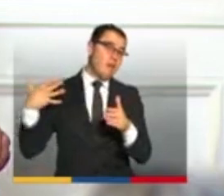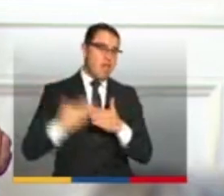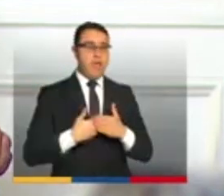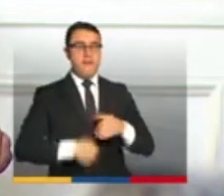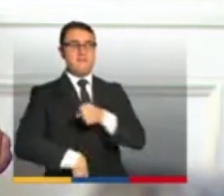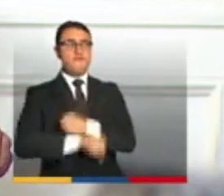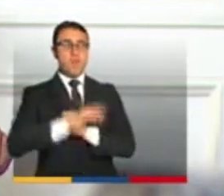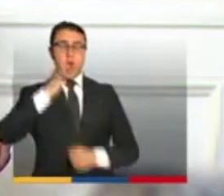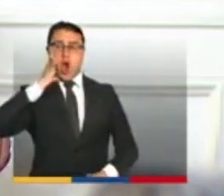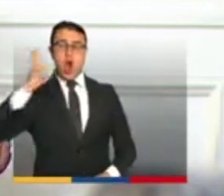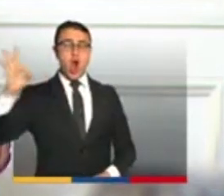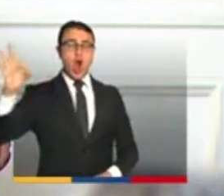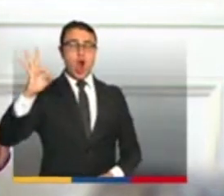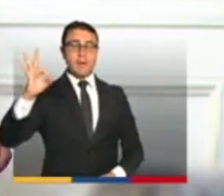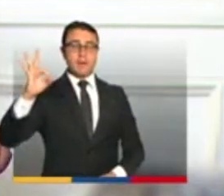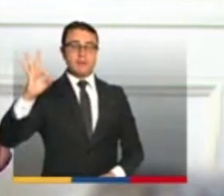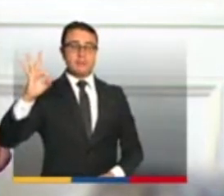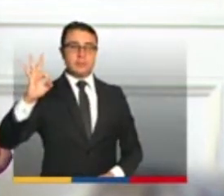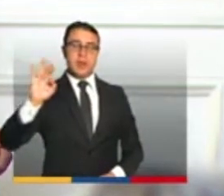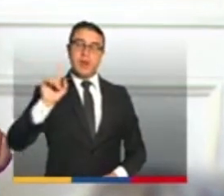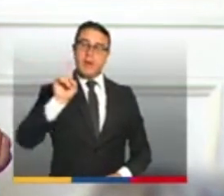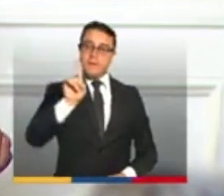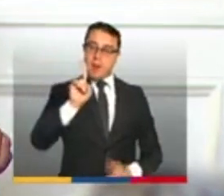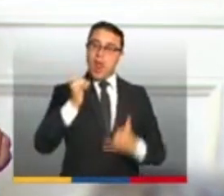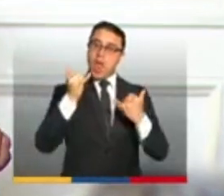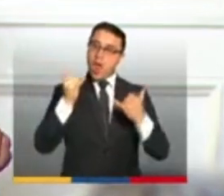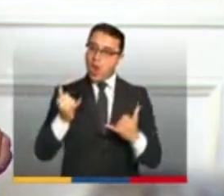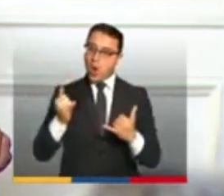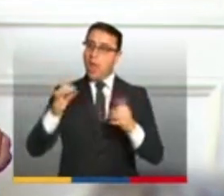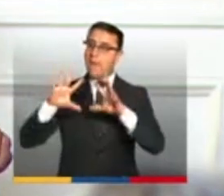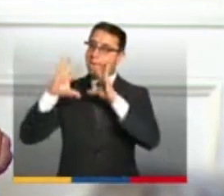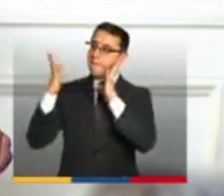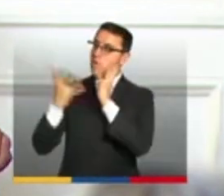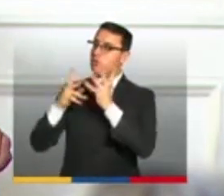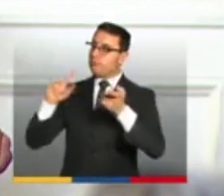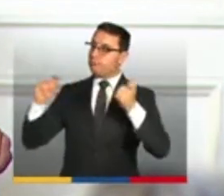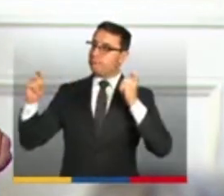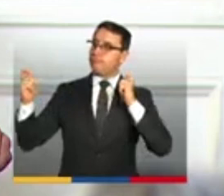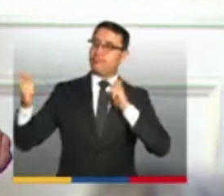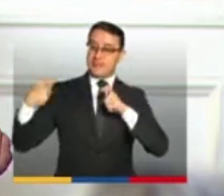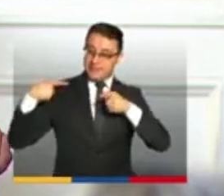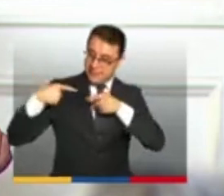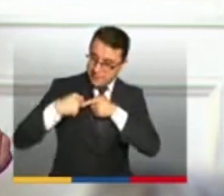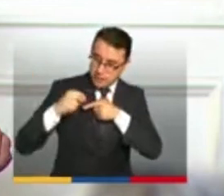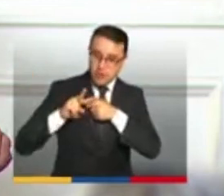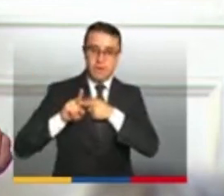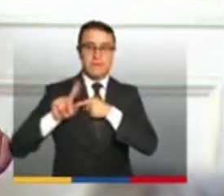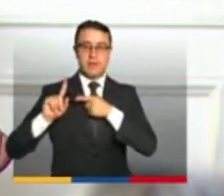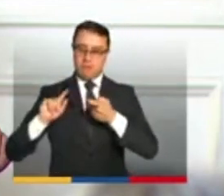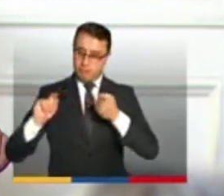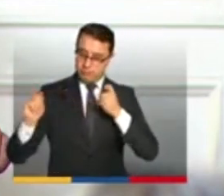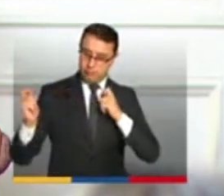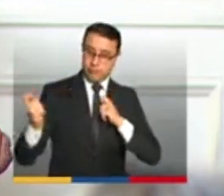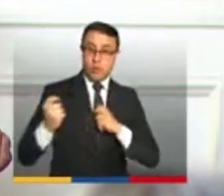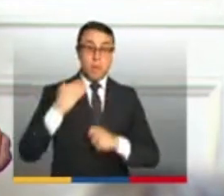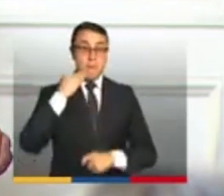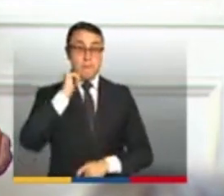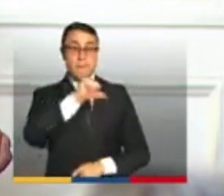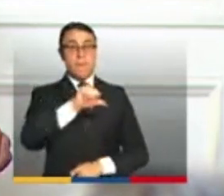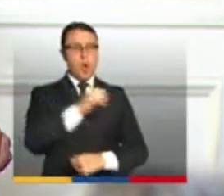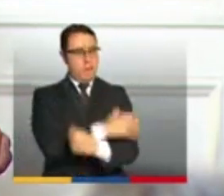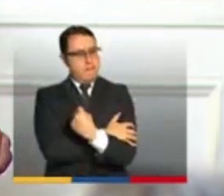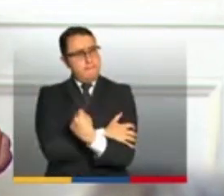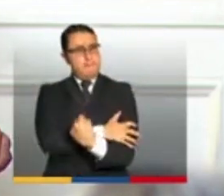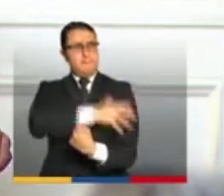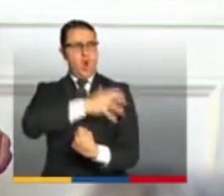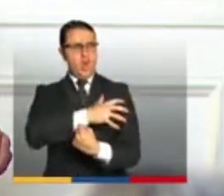masculino, pero es necesario, el mundo ha cambiado, este es el siglo XXI, el poder de la mujer está